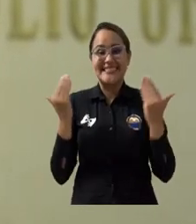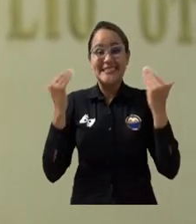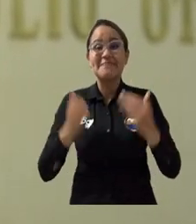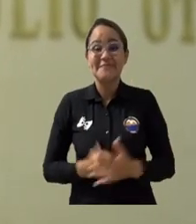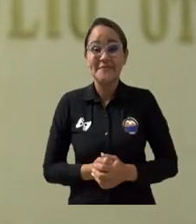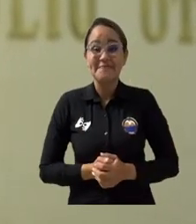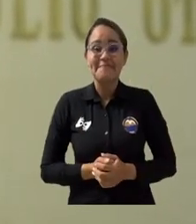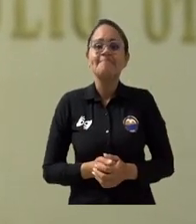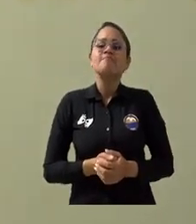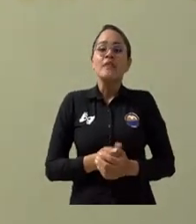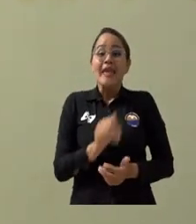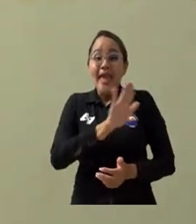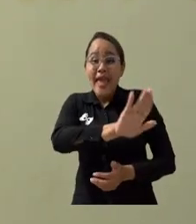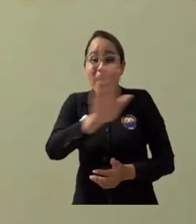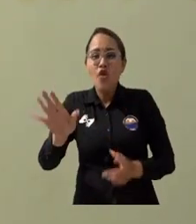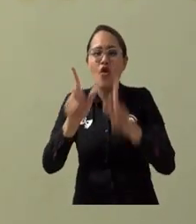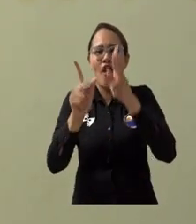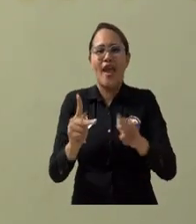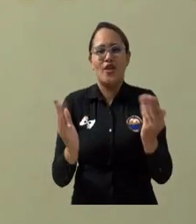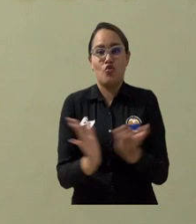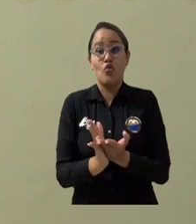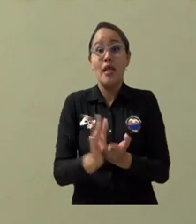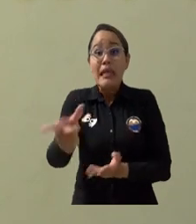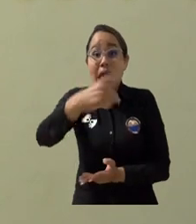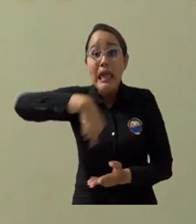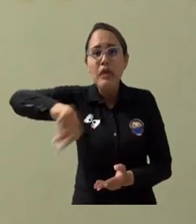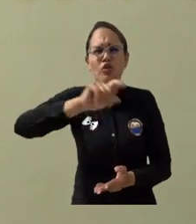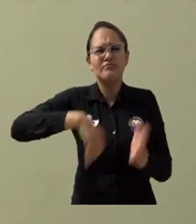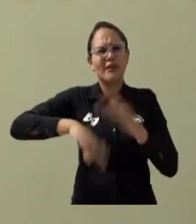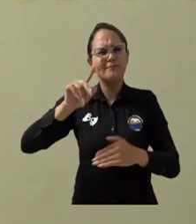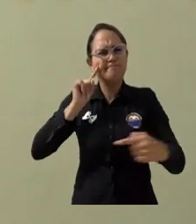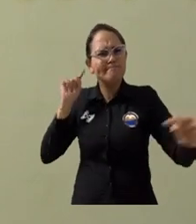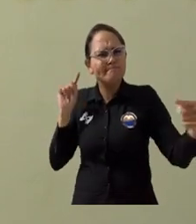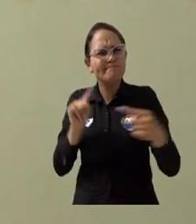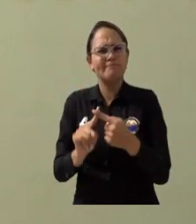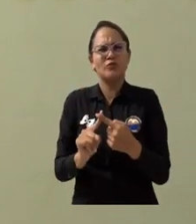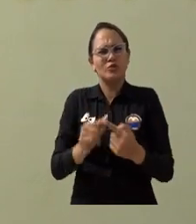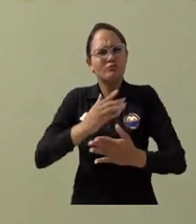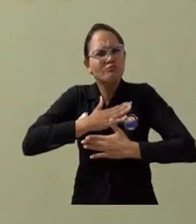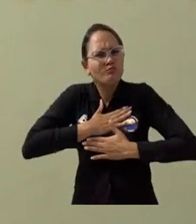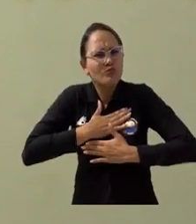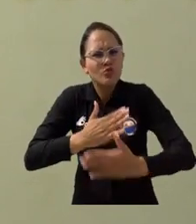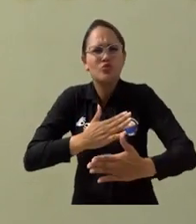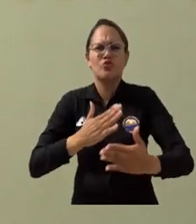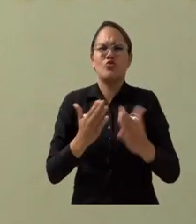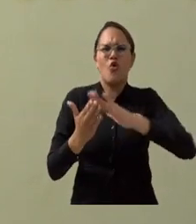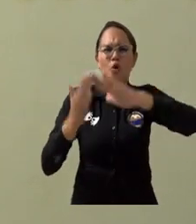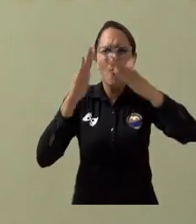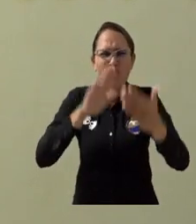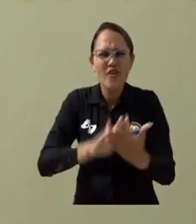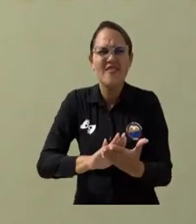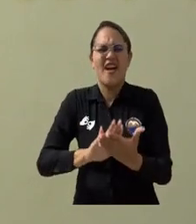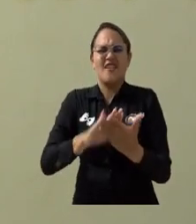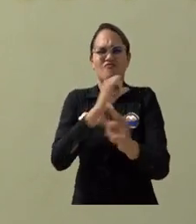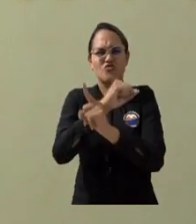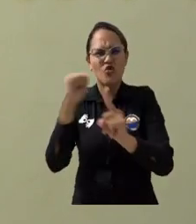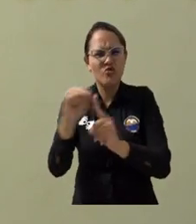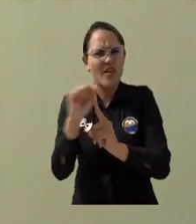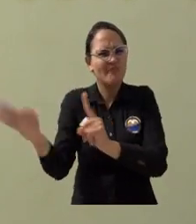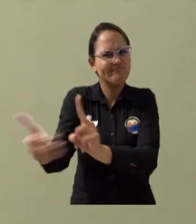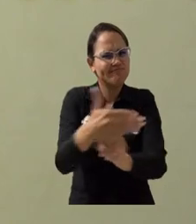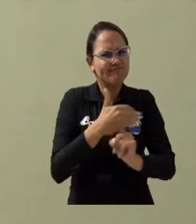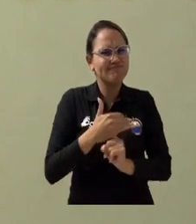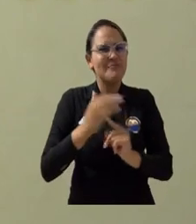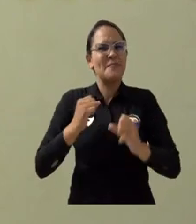muchos aprendizajes. Son estudiantes con un gran sentido de comunidad y de proyección